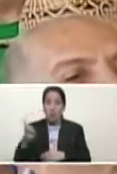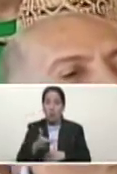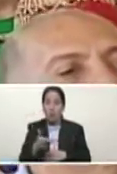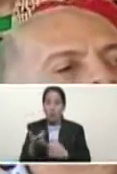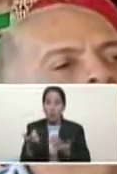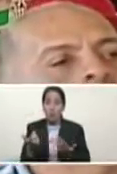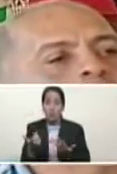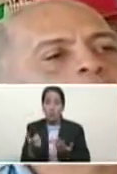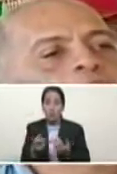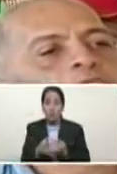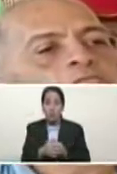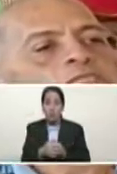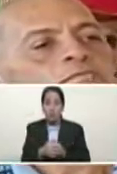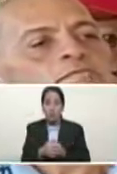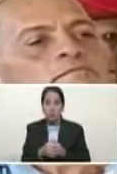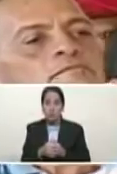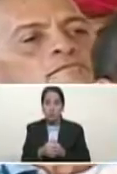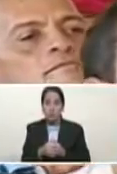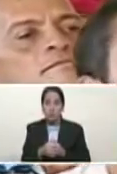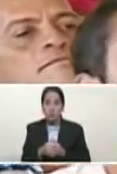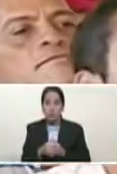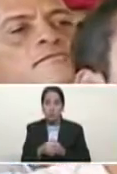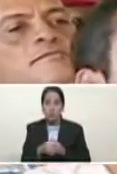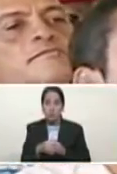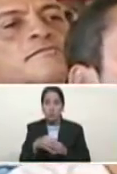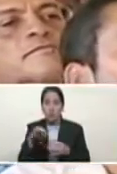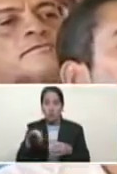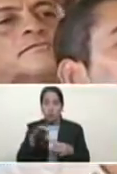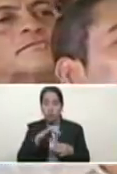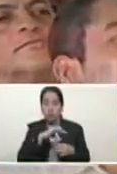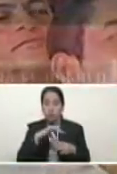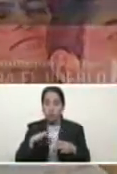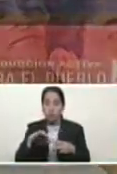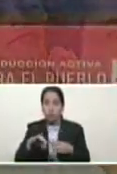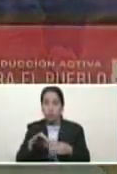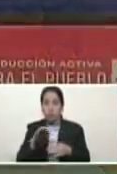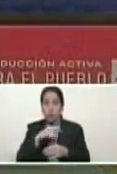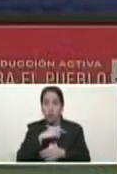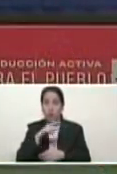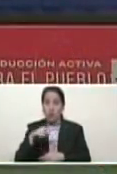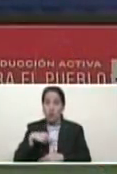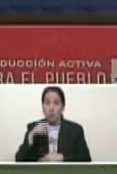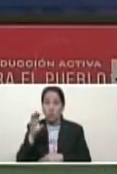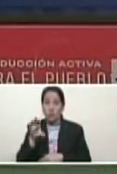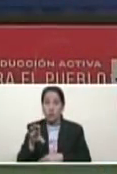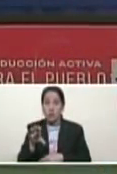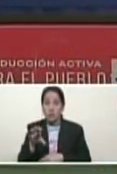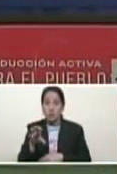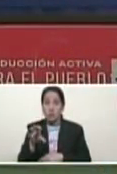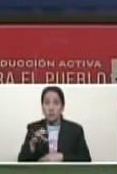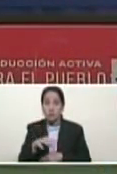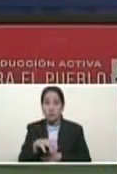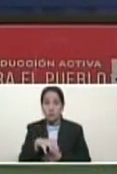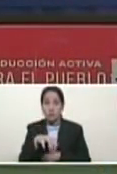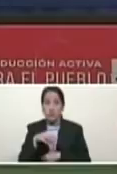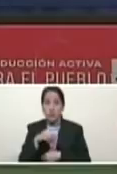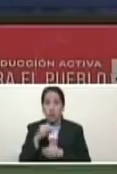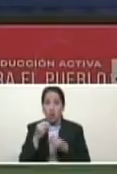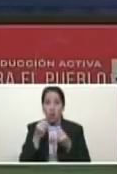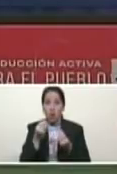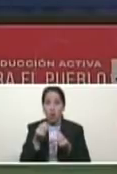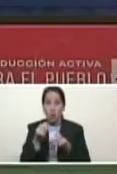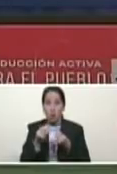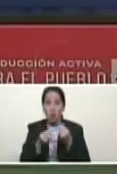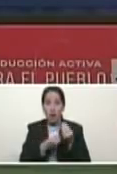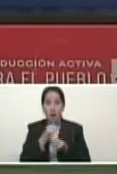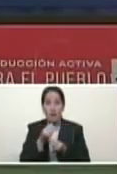gigantesco, granero, pues, de nuestro país. Todos los estados del llano y del centro del